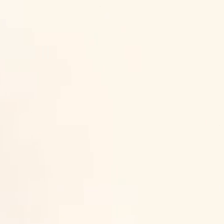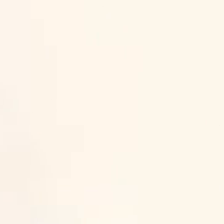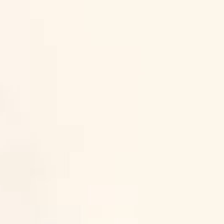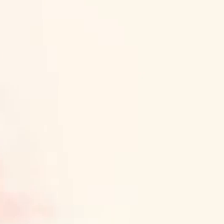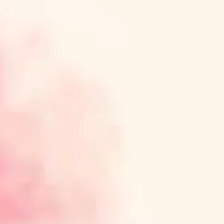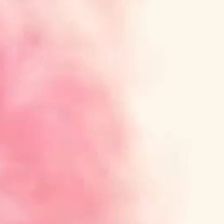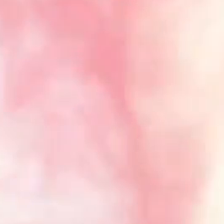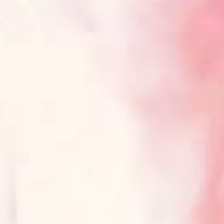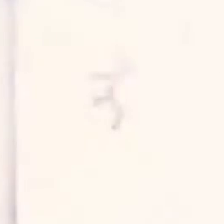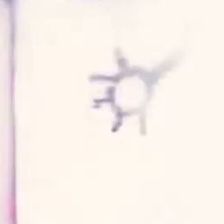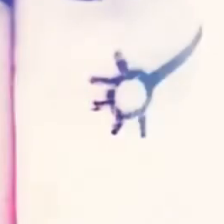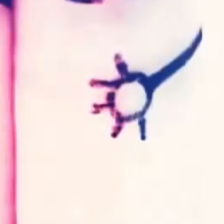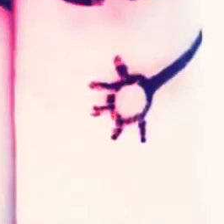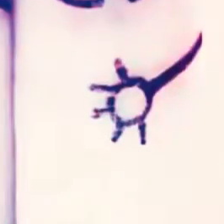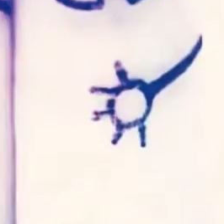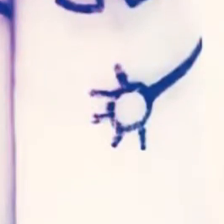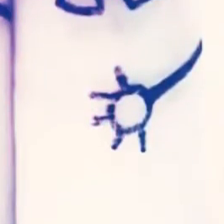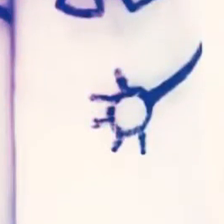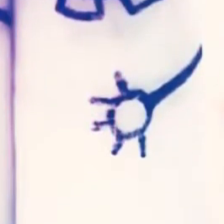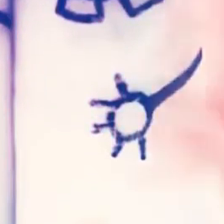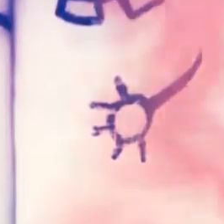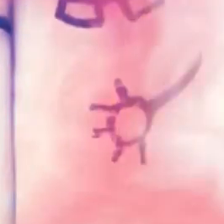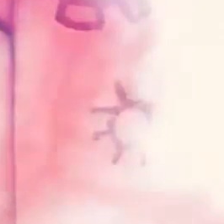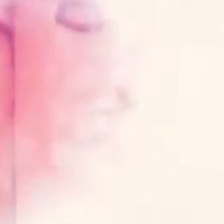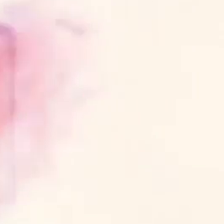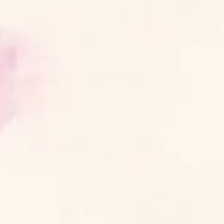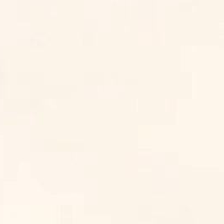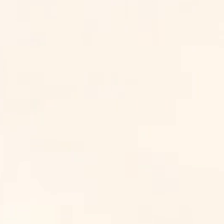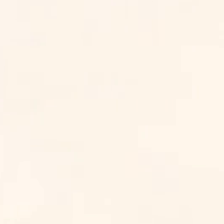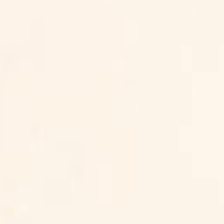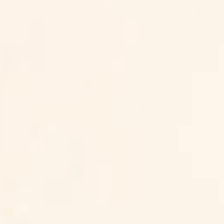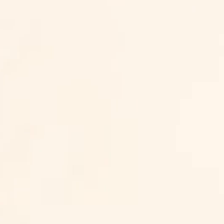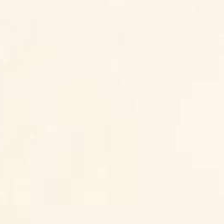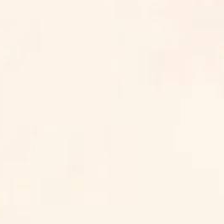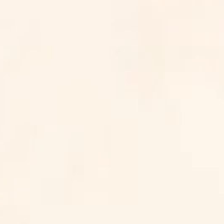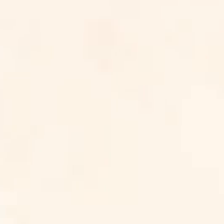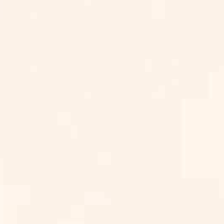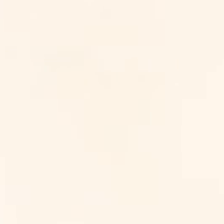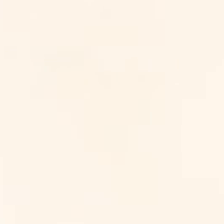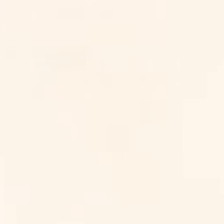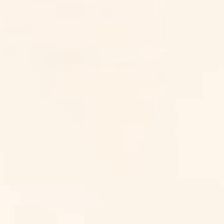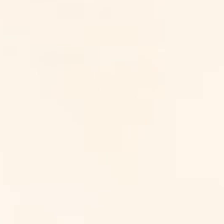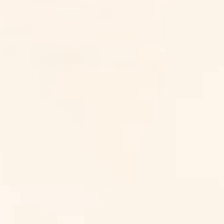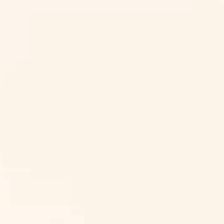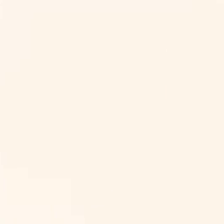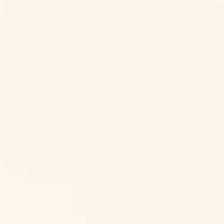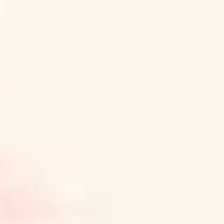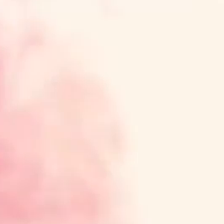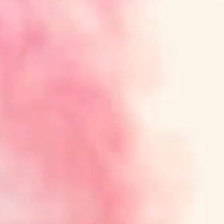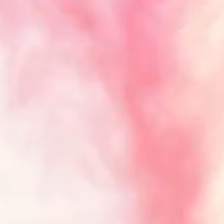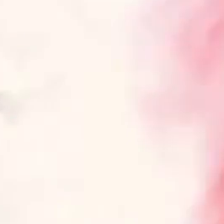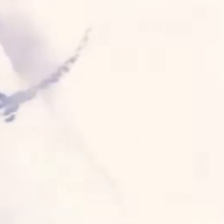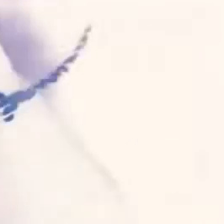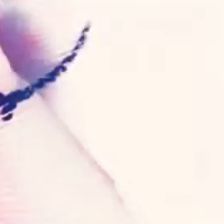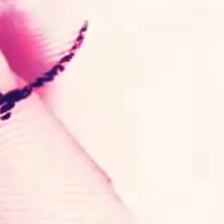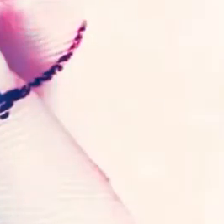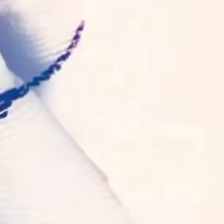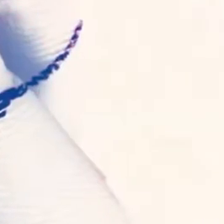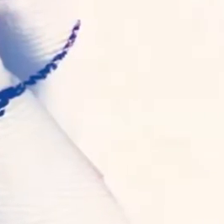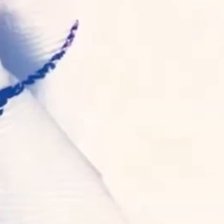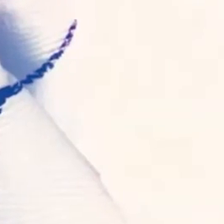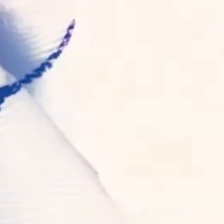otro. Uno para todos y todos para uno. Comprendernos en un abrazo. Estar juntos en